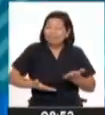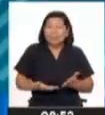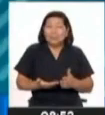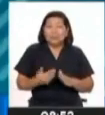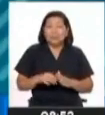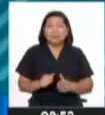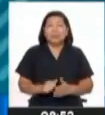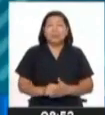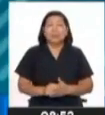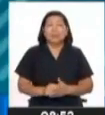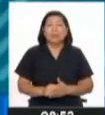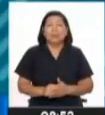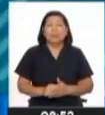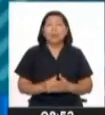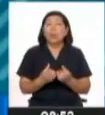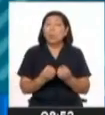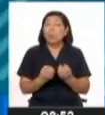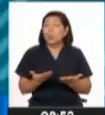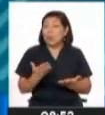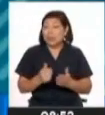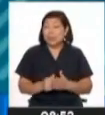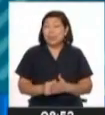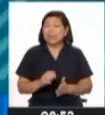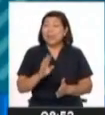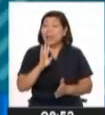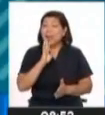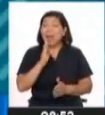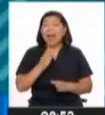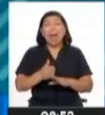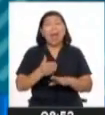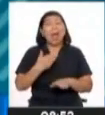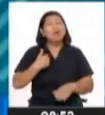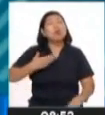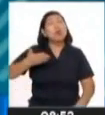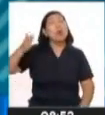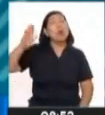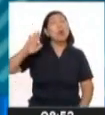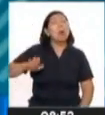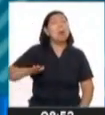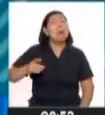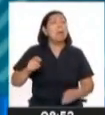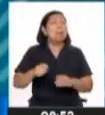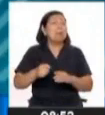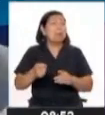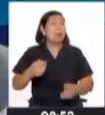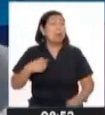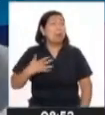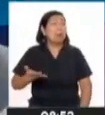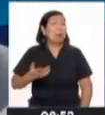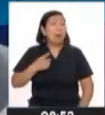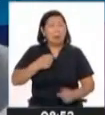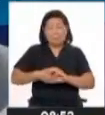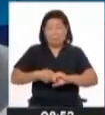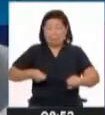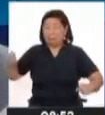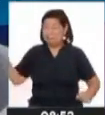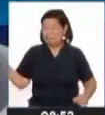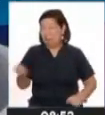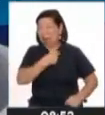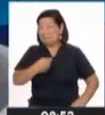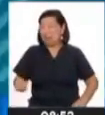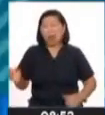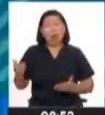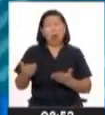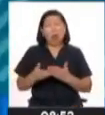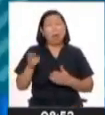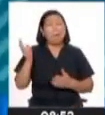incluyo en esa, en la que muchas veces se comenta eso, ¿no? Antes, cuando yo era chiquito y si no sabía una tarea, me agarraban con la correa, ¿no? O en el colegio